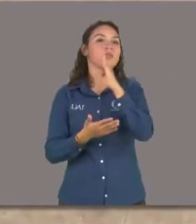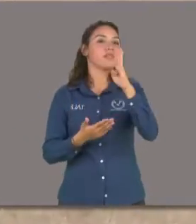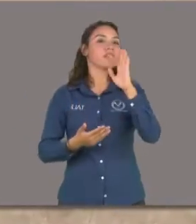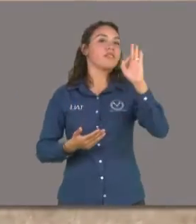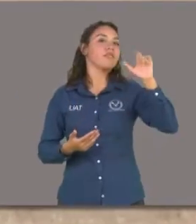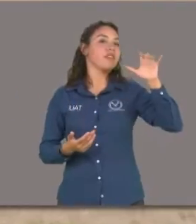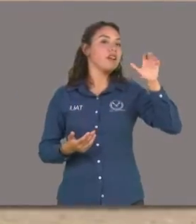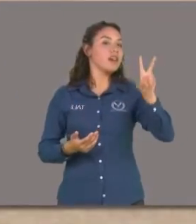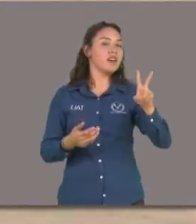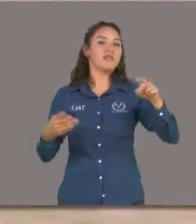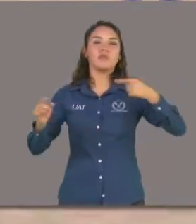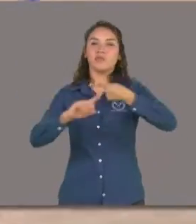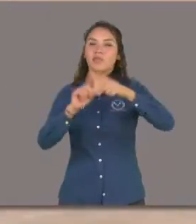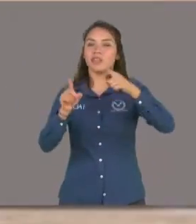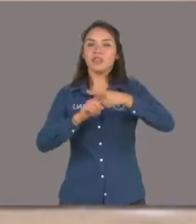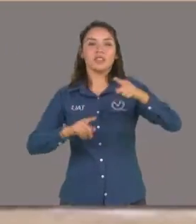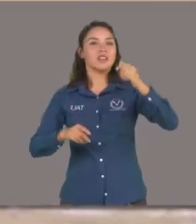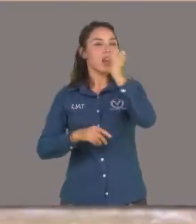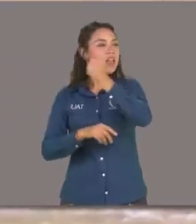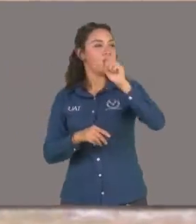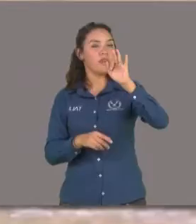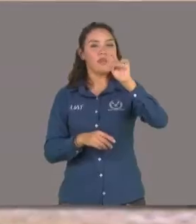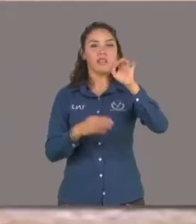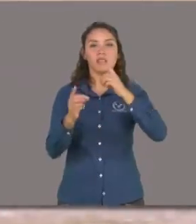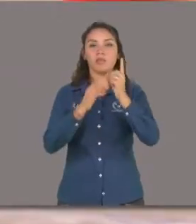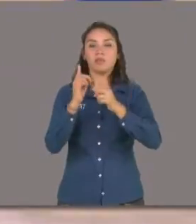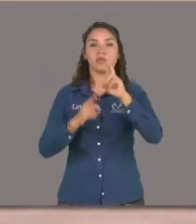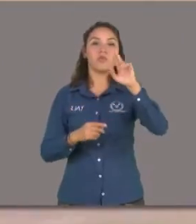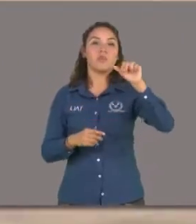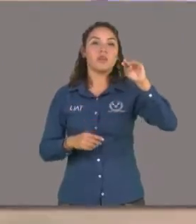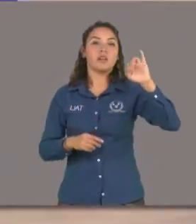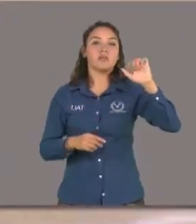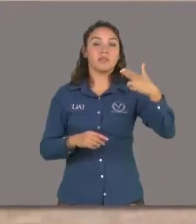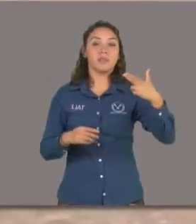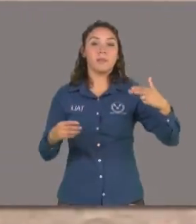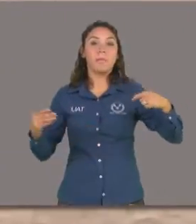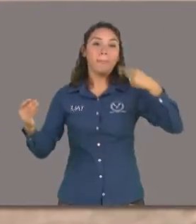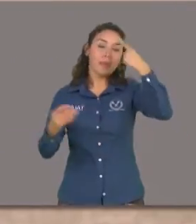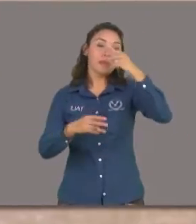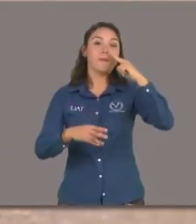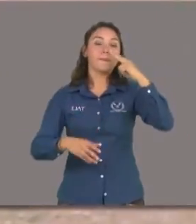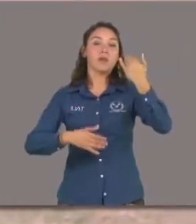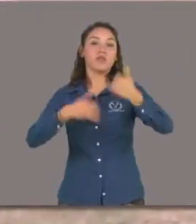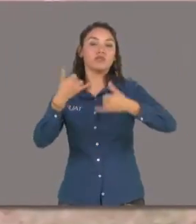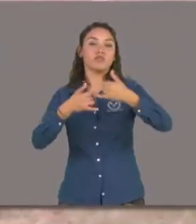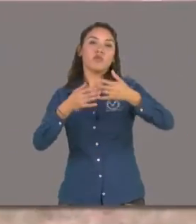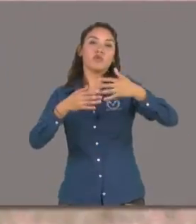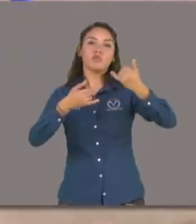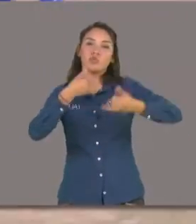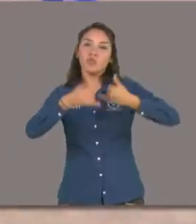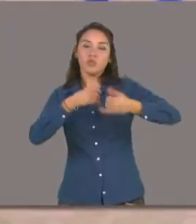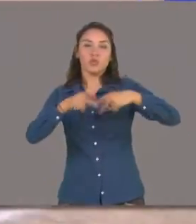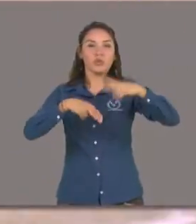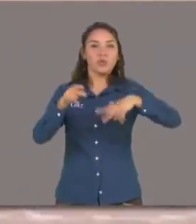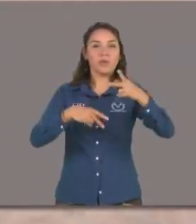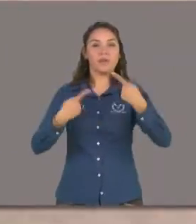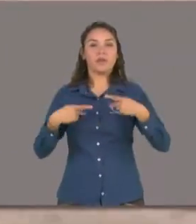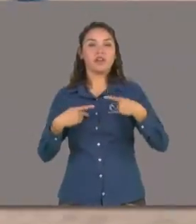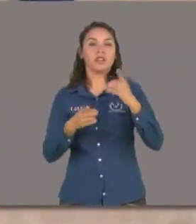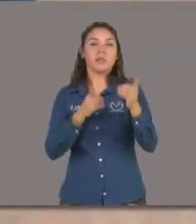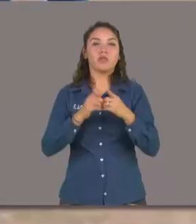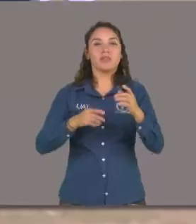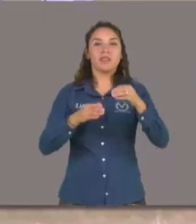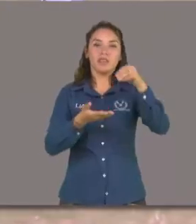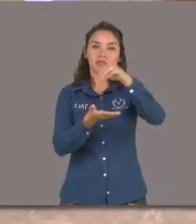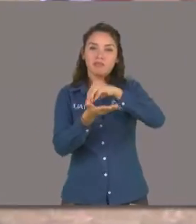Campo Hundido, el Pragedis Balboa, el Parque de Softball Profesor Carlos de la Vida Espeña, la Biblioteca de la Facultad de Comercio y Administración Victoria, así como la